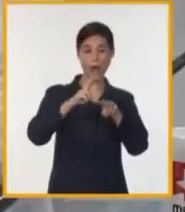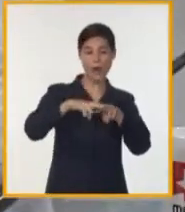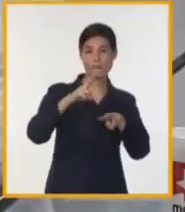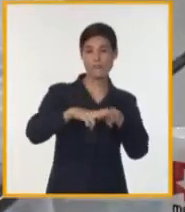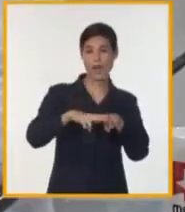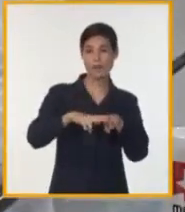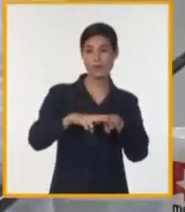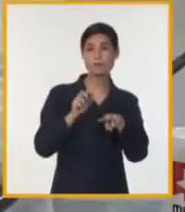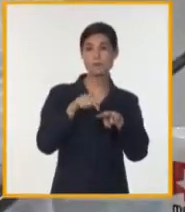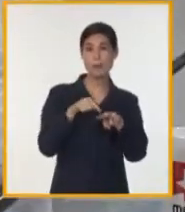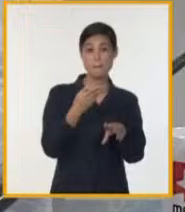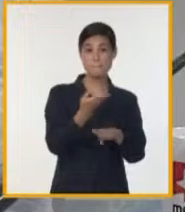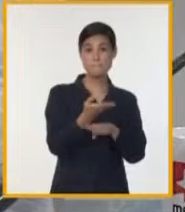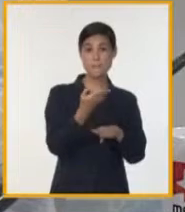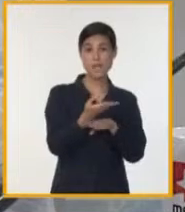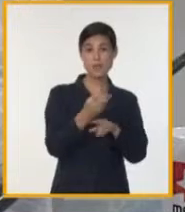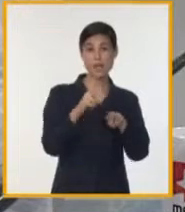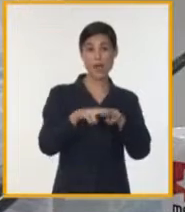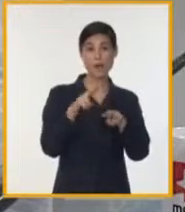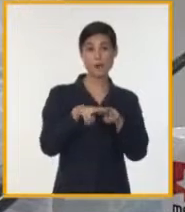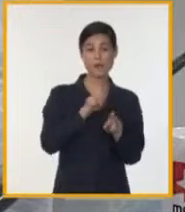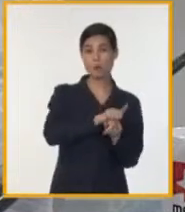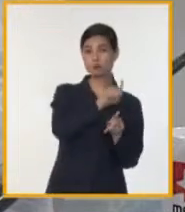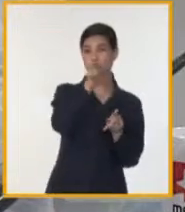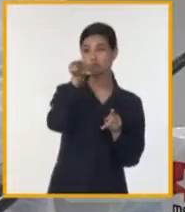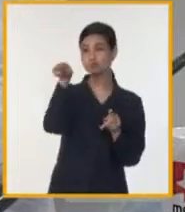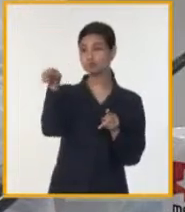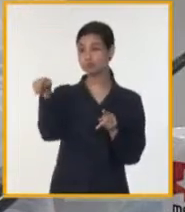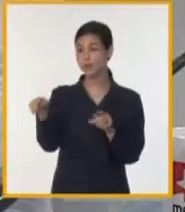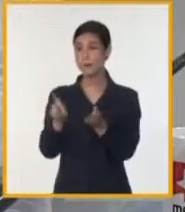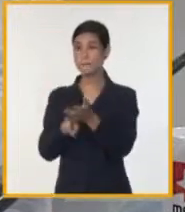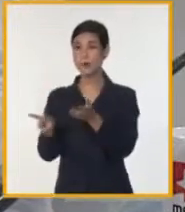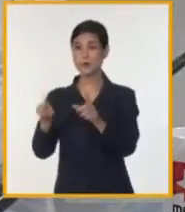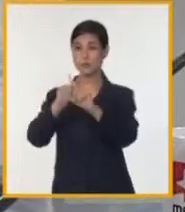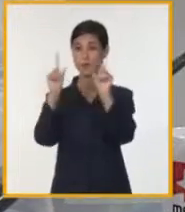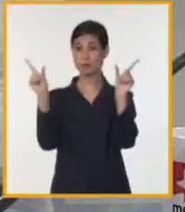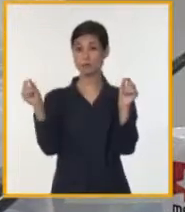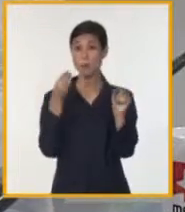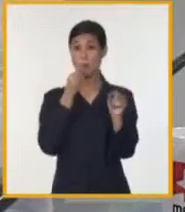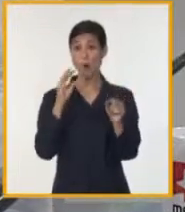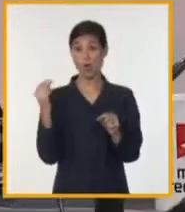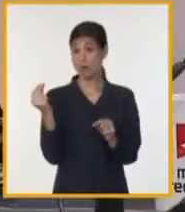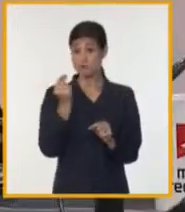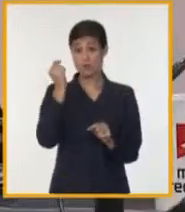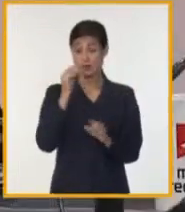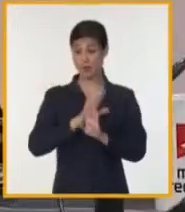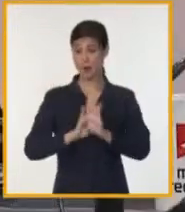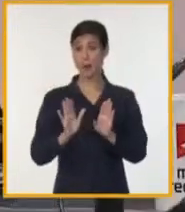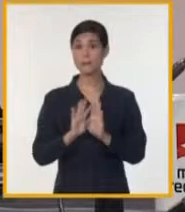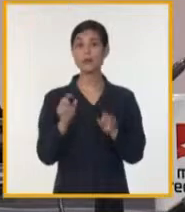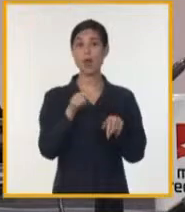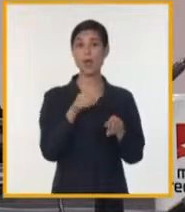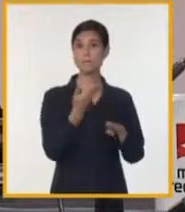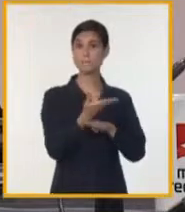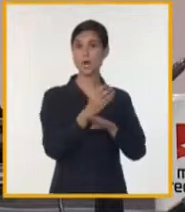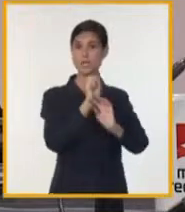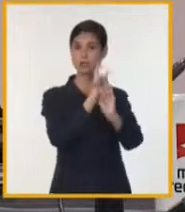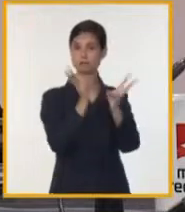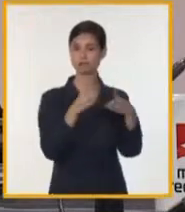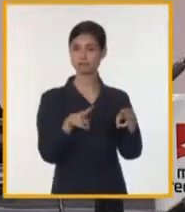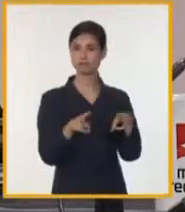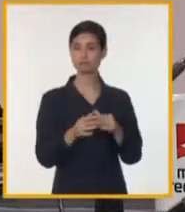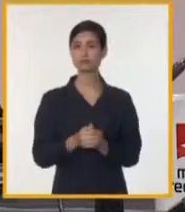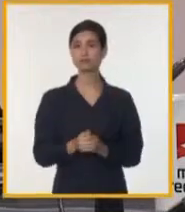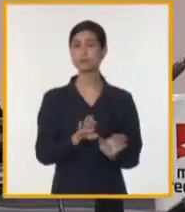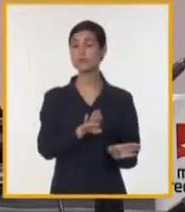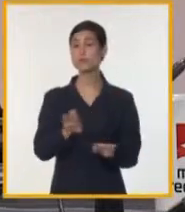más de 48 horas en que ya esté en la provincia, usted pueda ir y recogerlo en la tienda de Axe. También tenemos una empresa